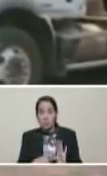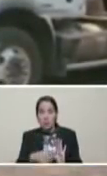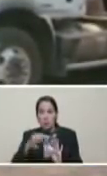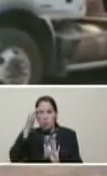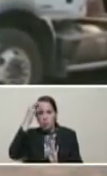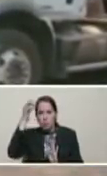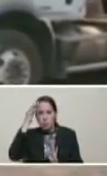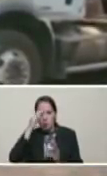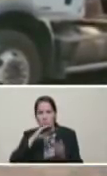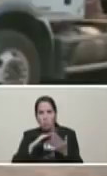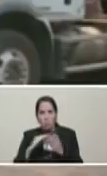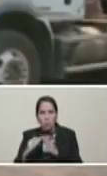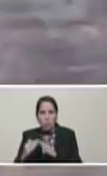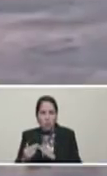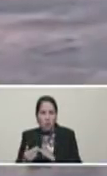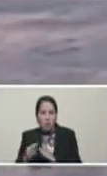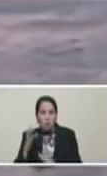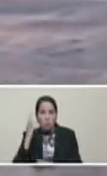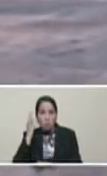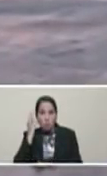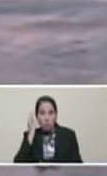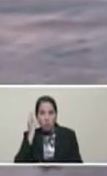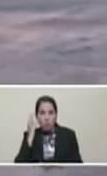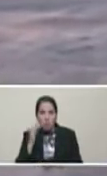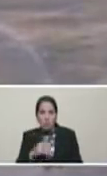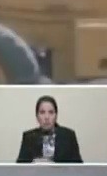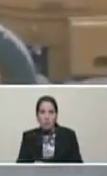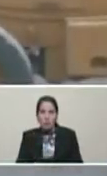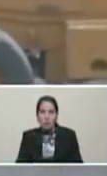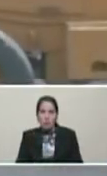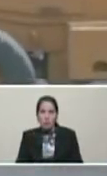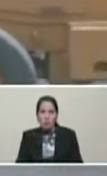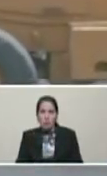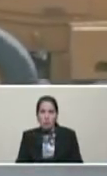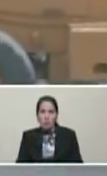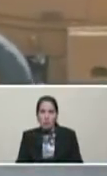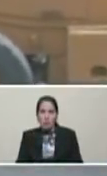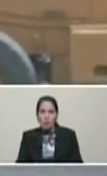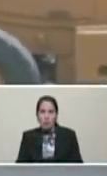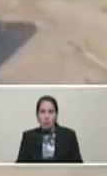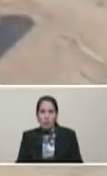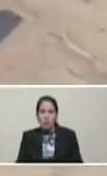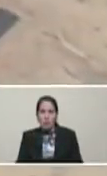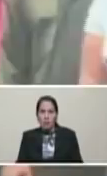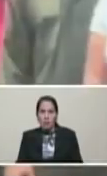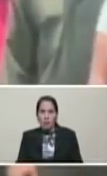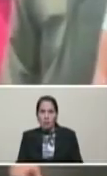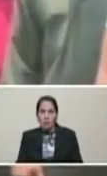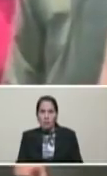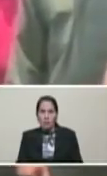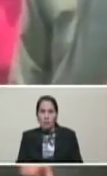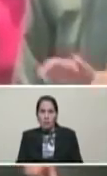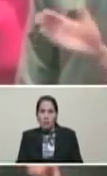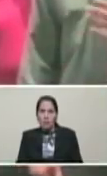a quien me acompaña hortensia que quedará un saludo hortensia que es del pueblo de aquí del alambre